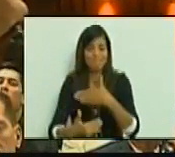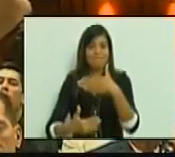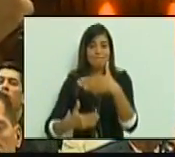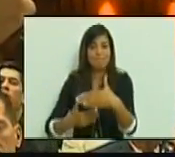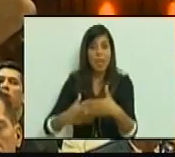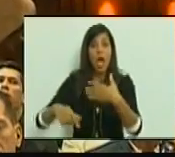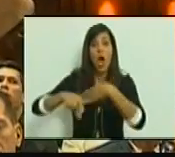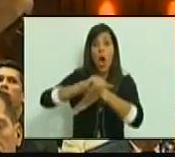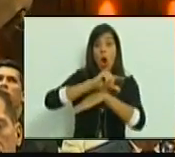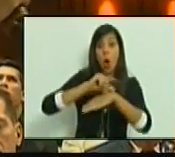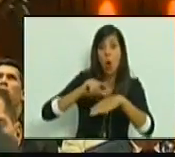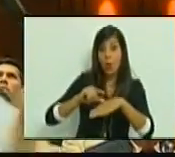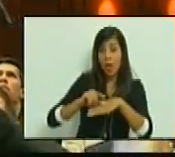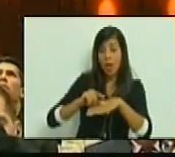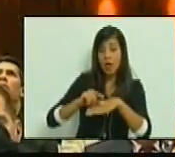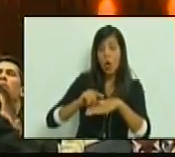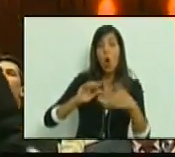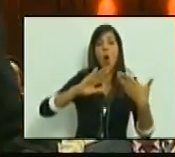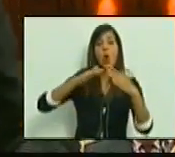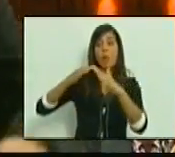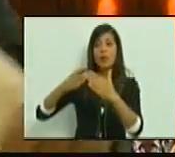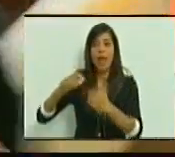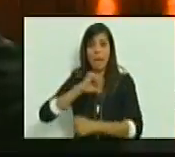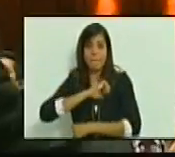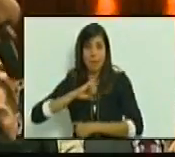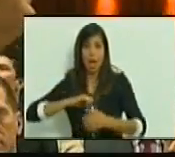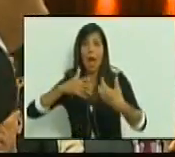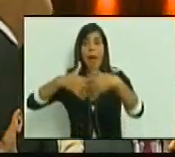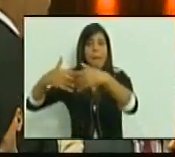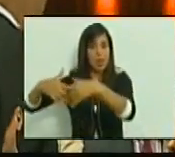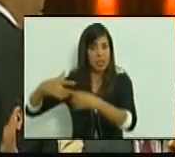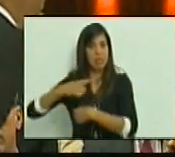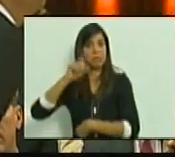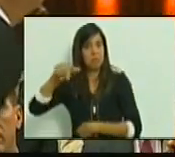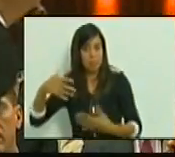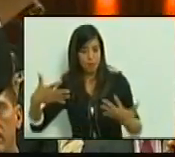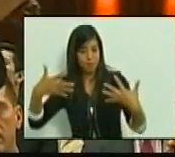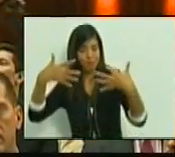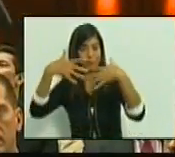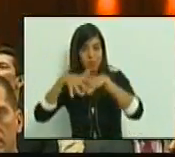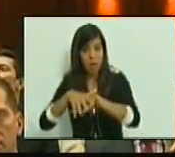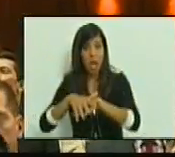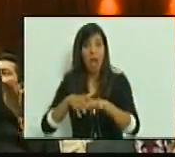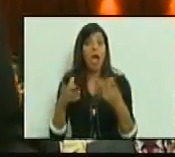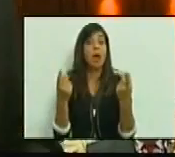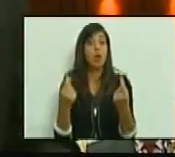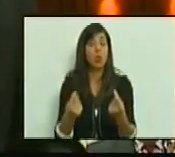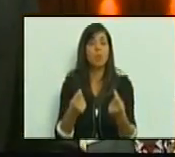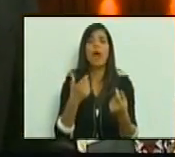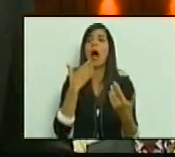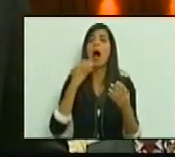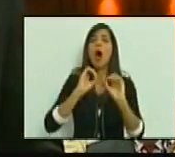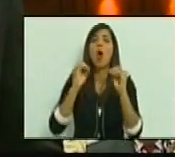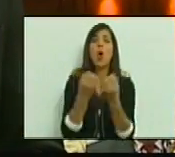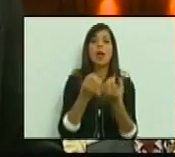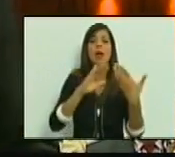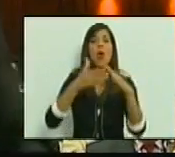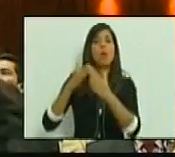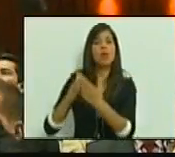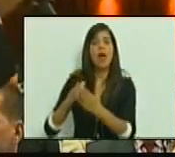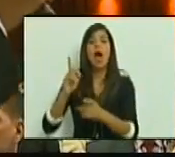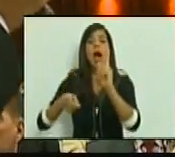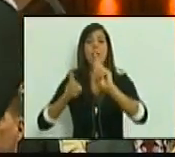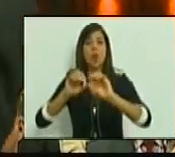venezolano como los sectores privados y lo que existe en la economía comunal, en los sectores, en